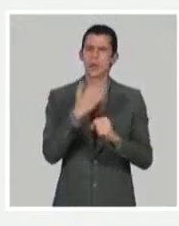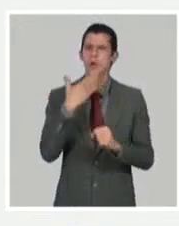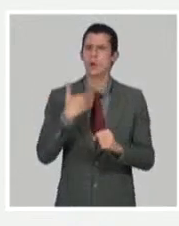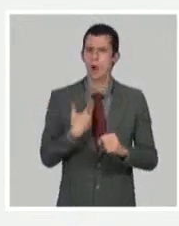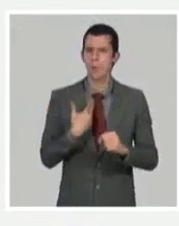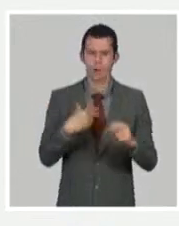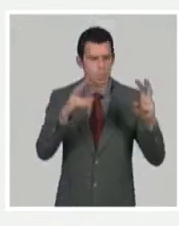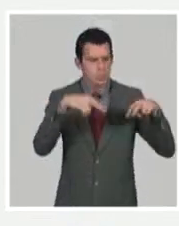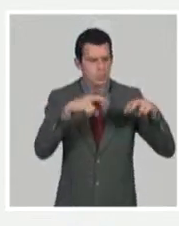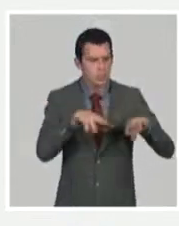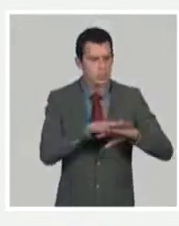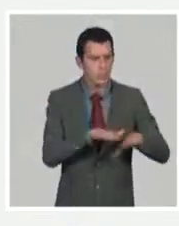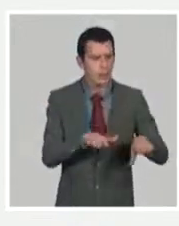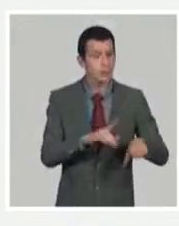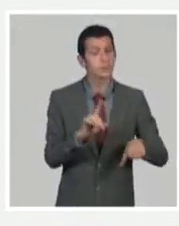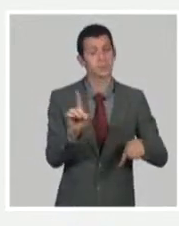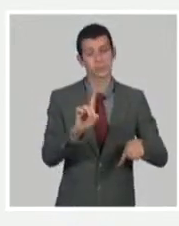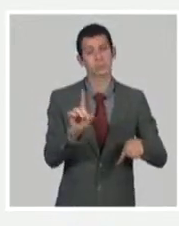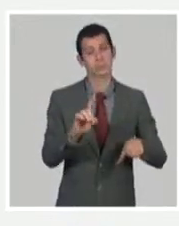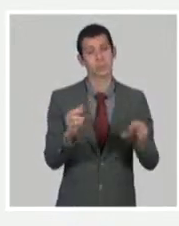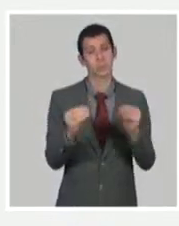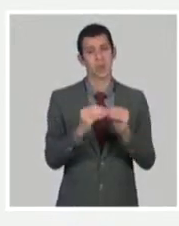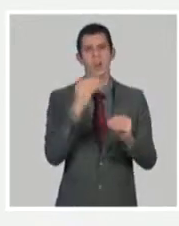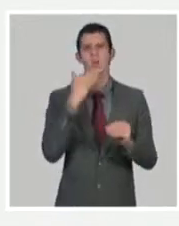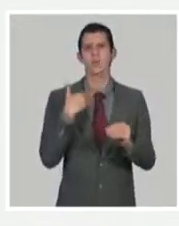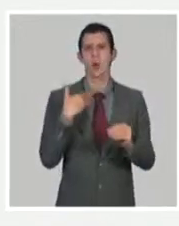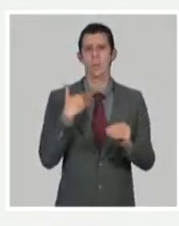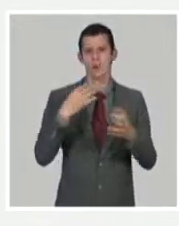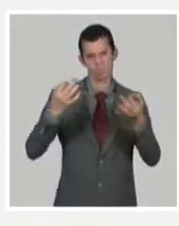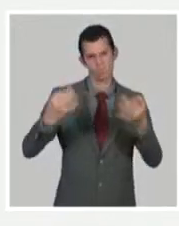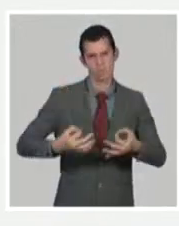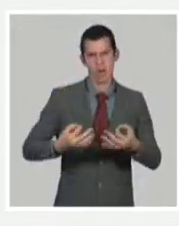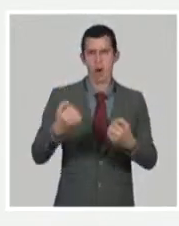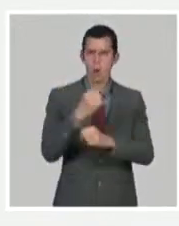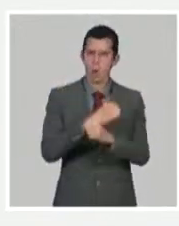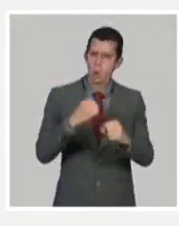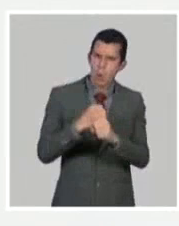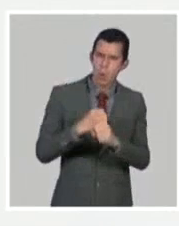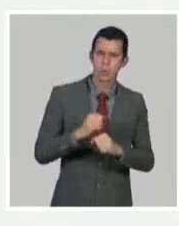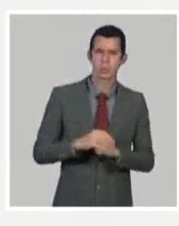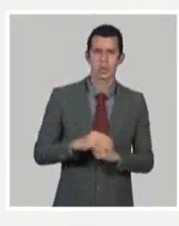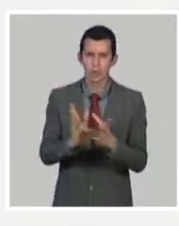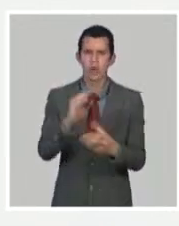mostramos ahí dos fotografías, eso es en tiempo